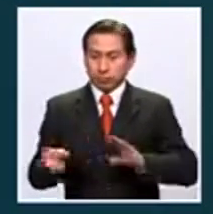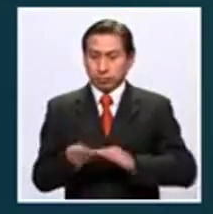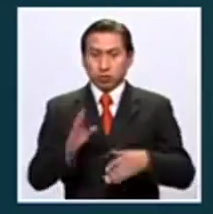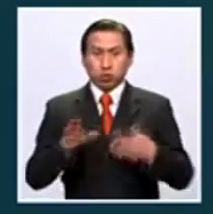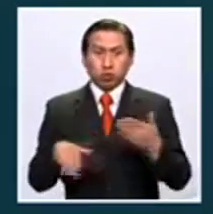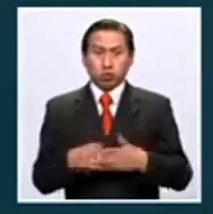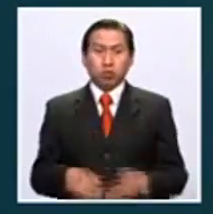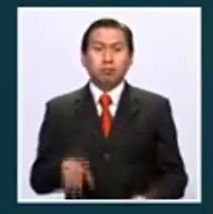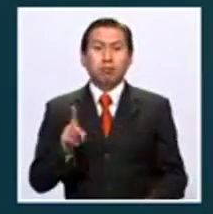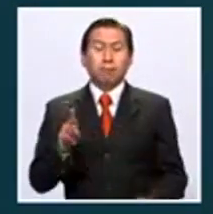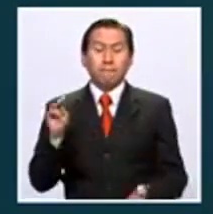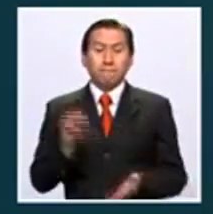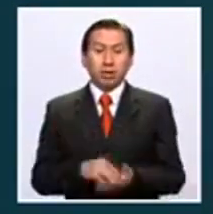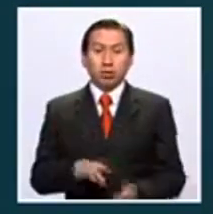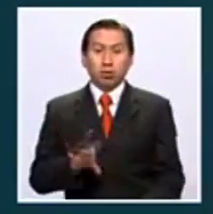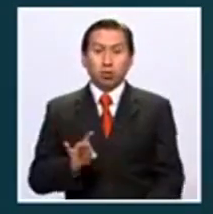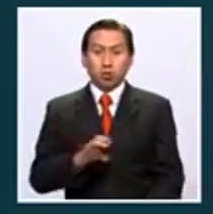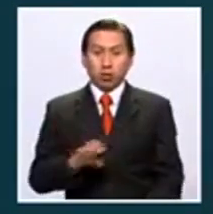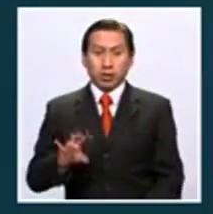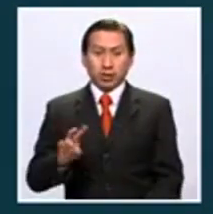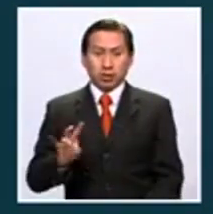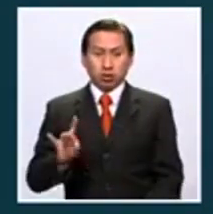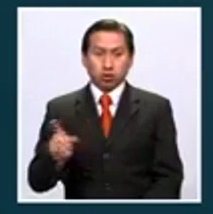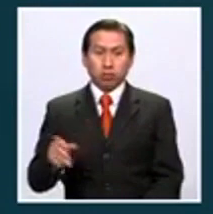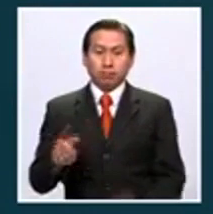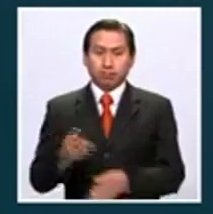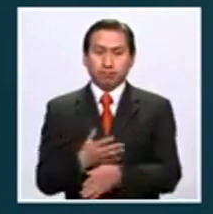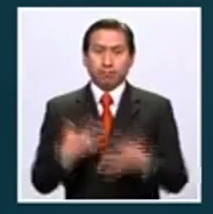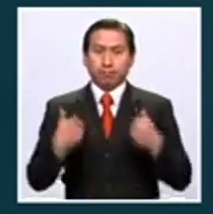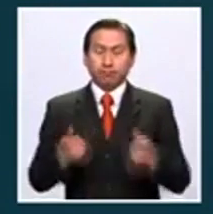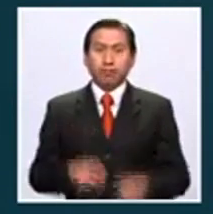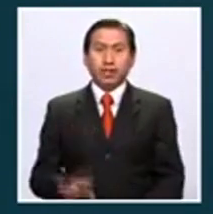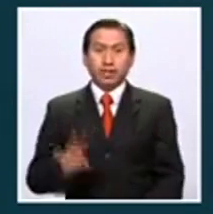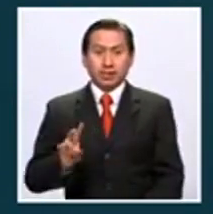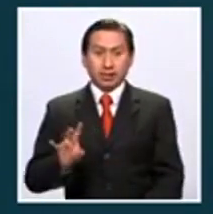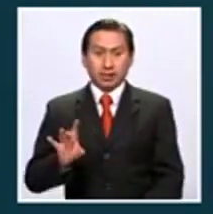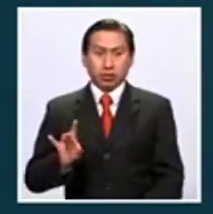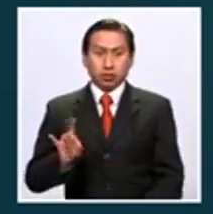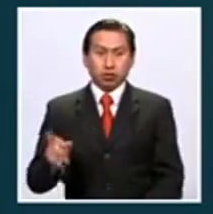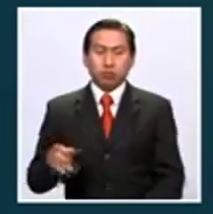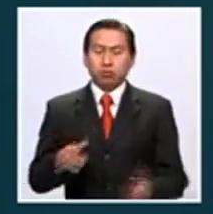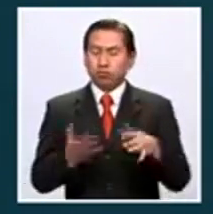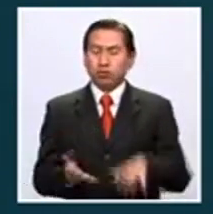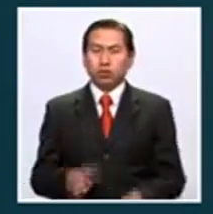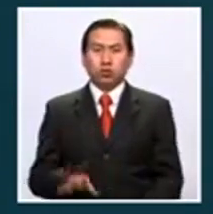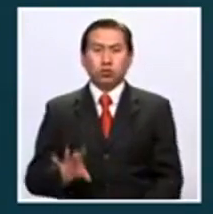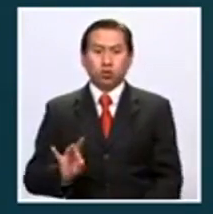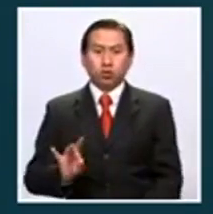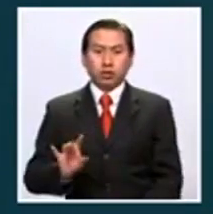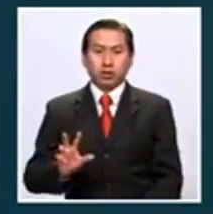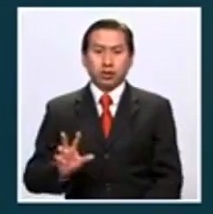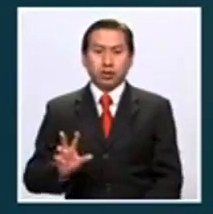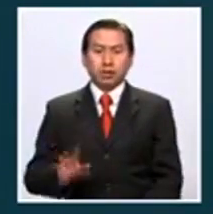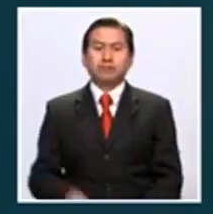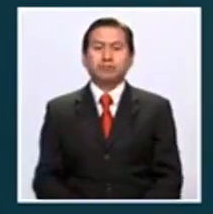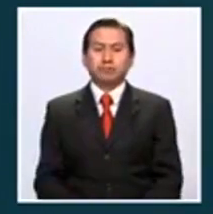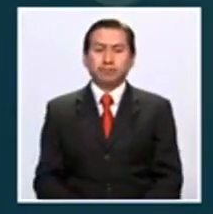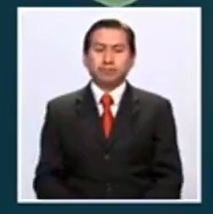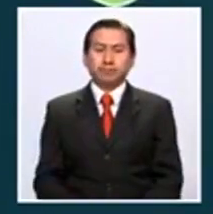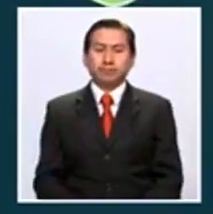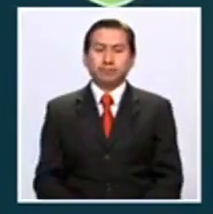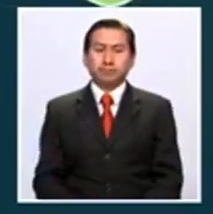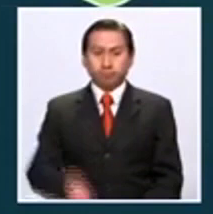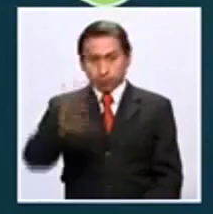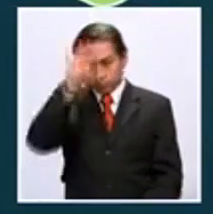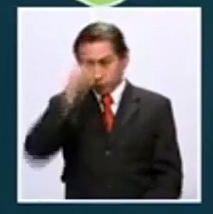contagiadas 1.878, pacientes recuperados 78, decesos 83.